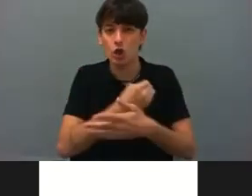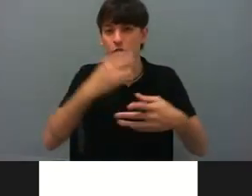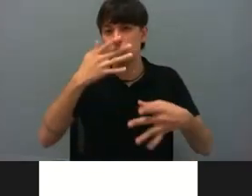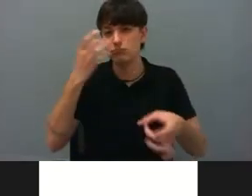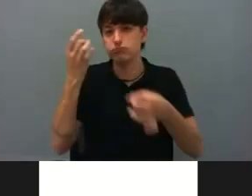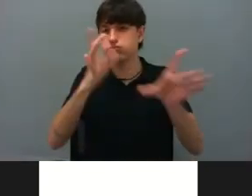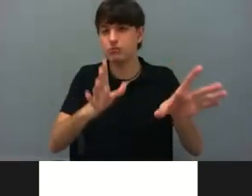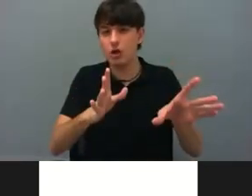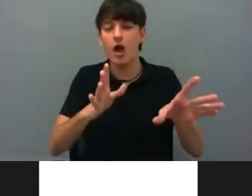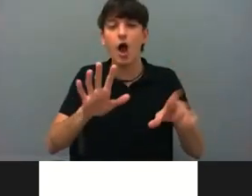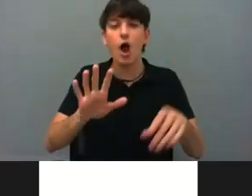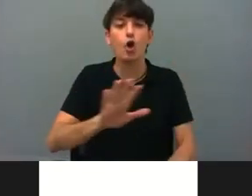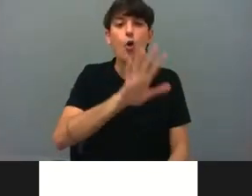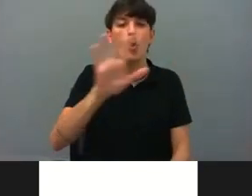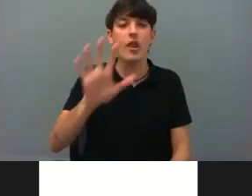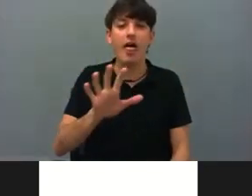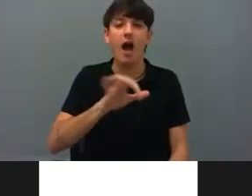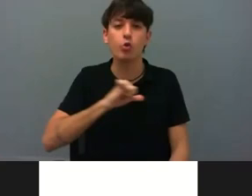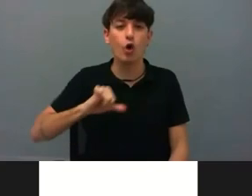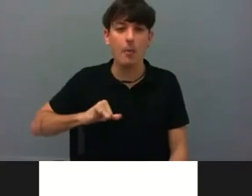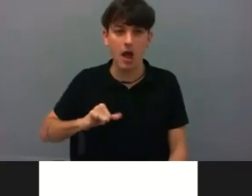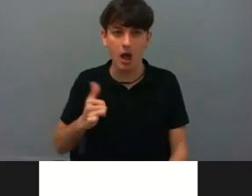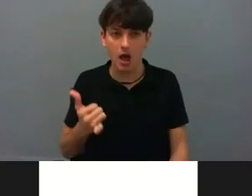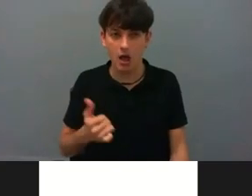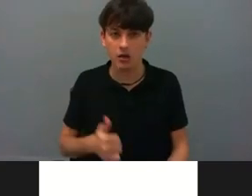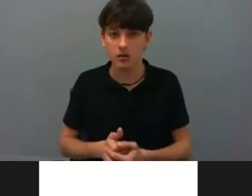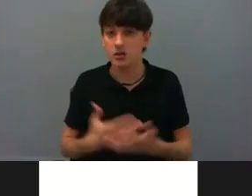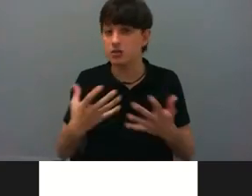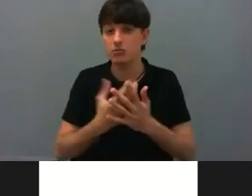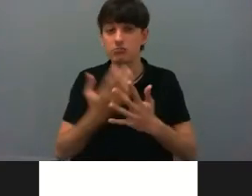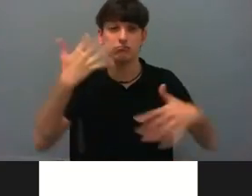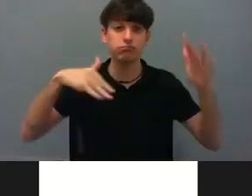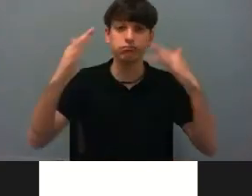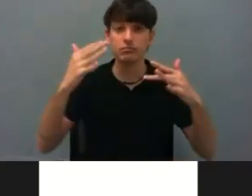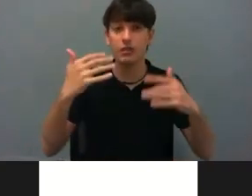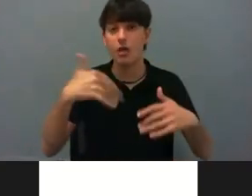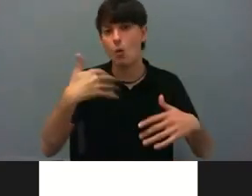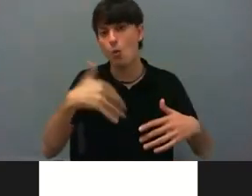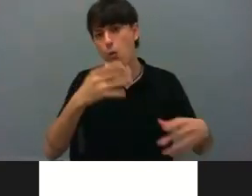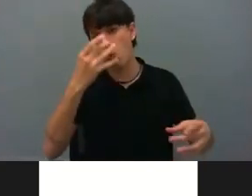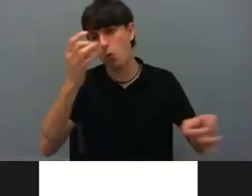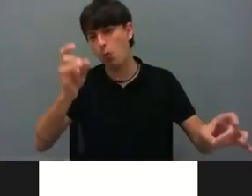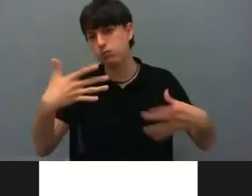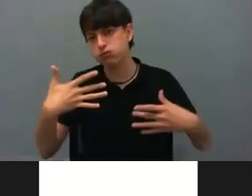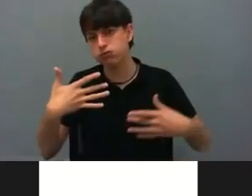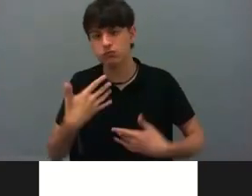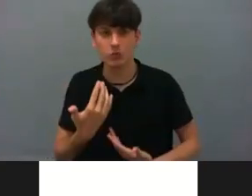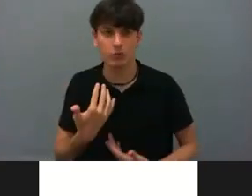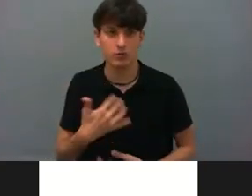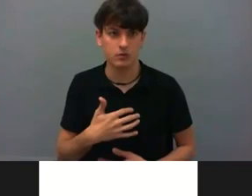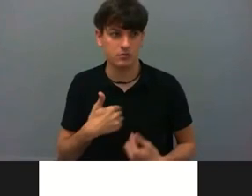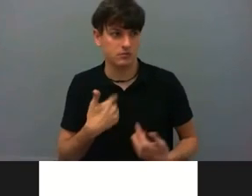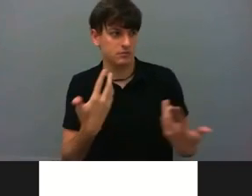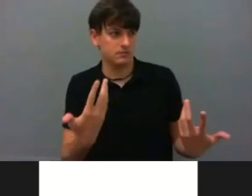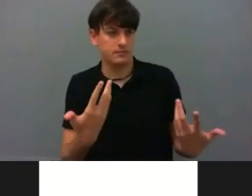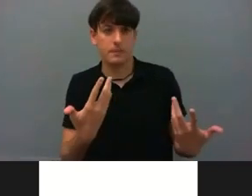de las comunidades autónomas. Y las comunidades autónomas siempre están con el mismo cuento. ¡Buf! Lo que me han dejado estos, ¡buf! Lo que me han dejado estos. Pero yo no veo ni más